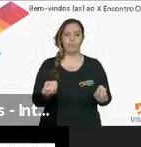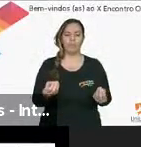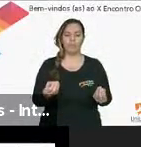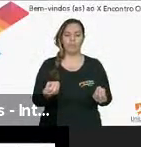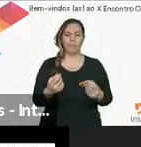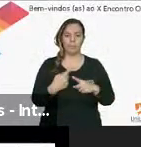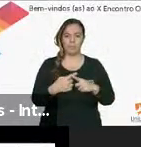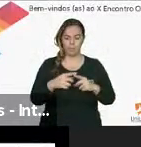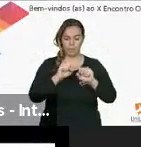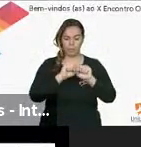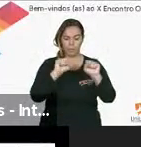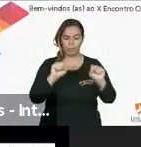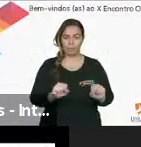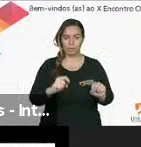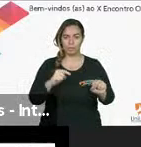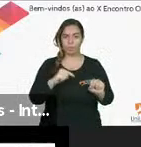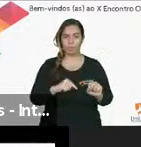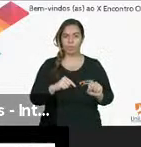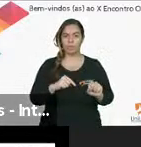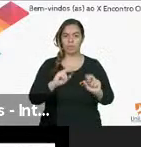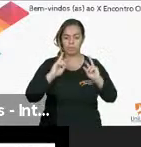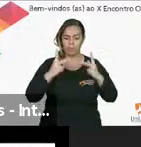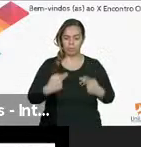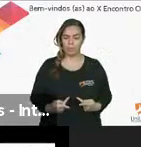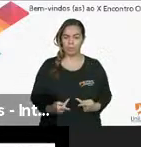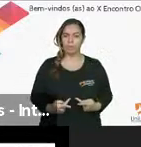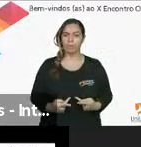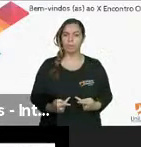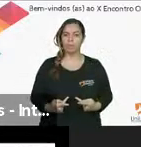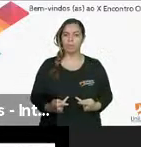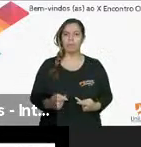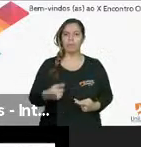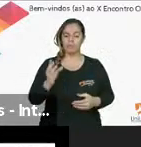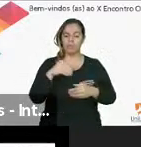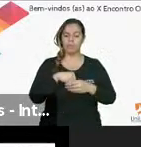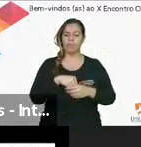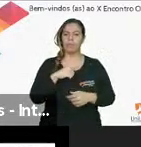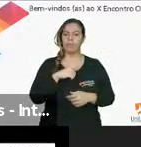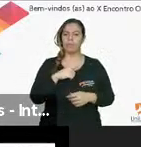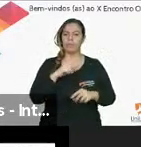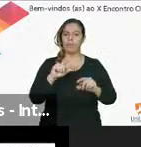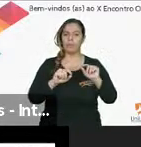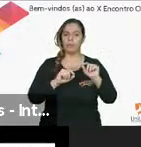sistema, este ser vivo, este pez, contiene una red